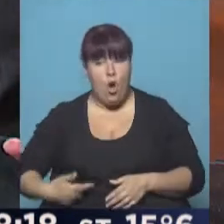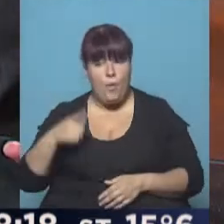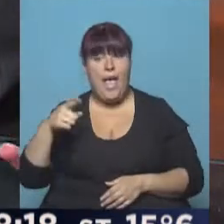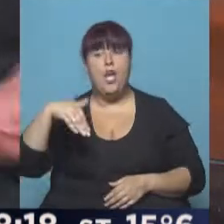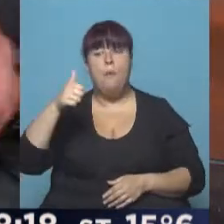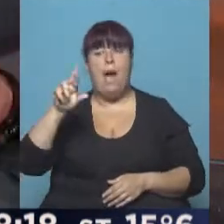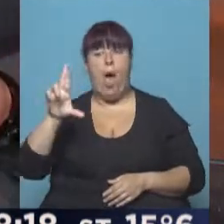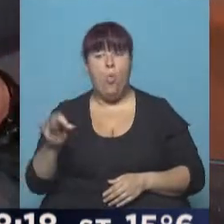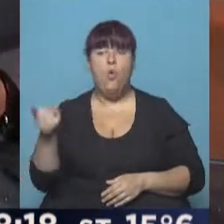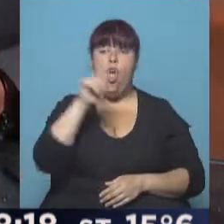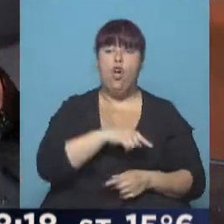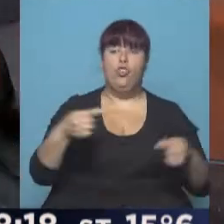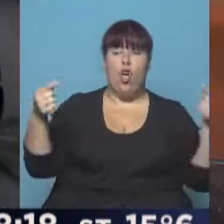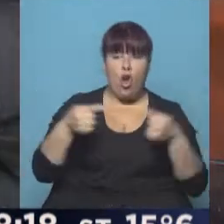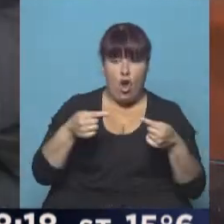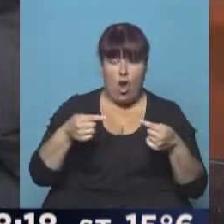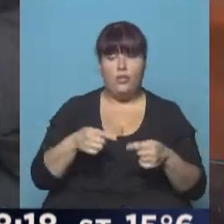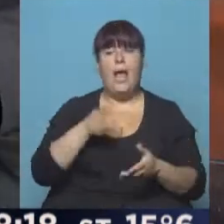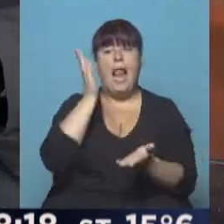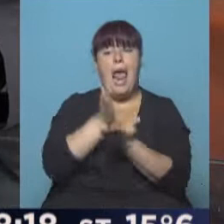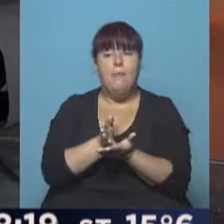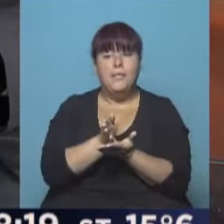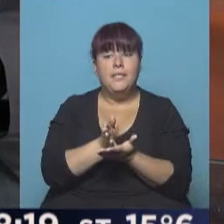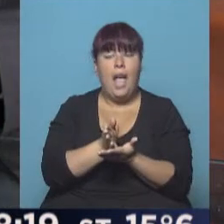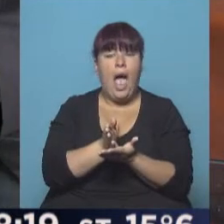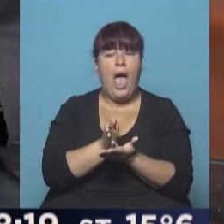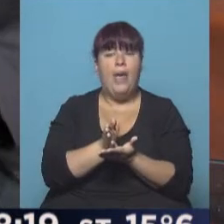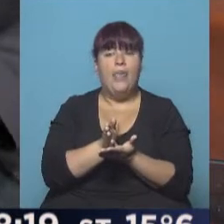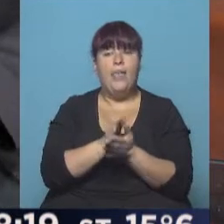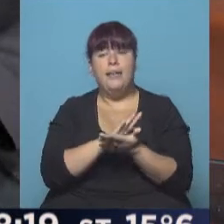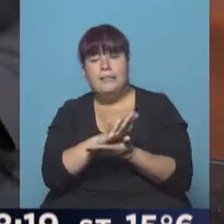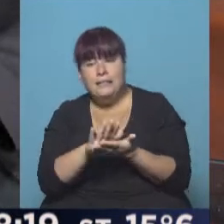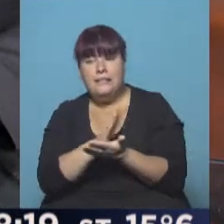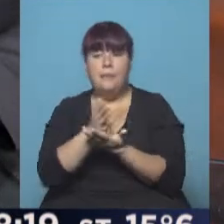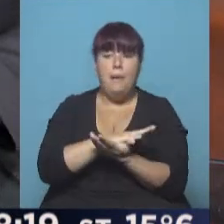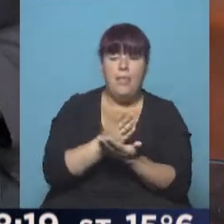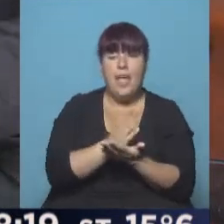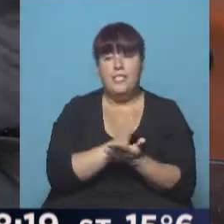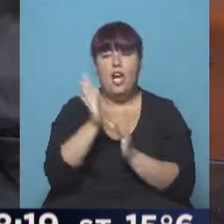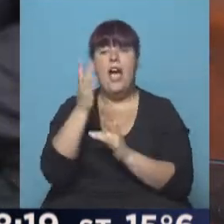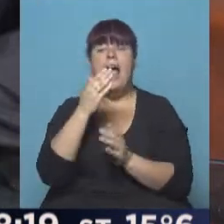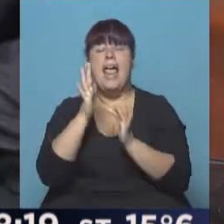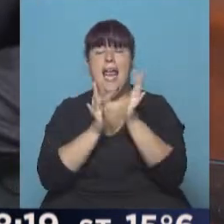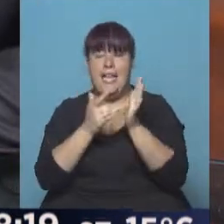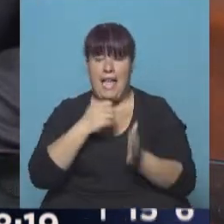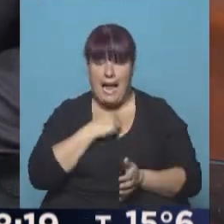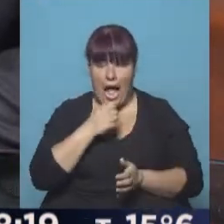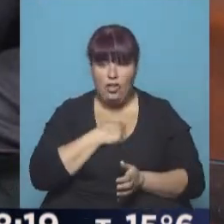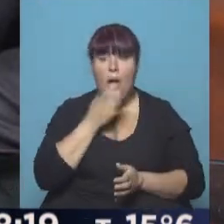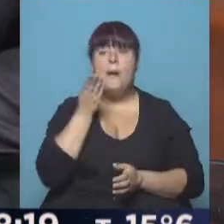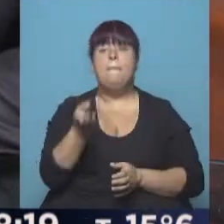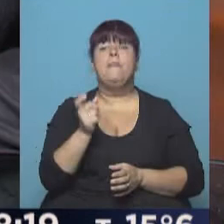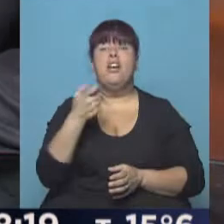de Nicolás Maduro, por otro lado la oposición, en el medio la mediación de la Iglesia Católica, a